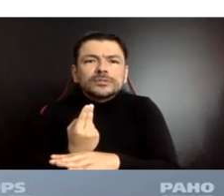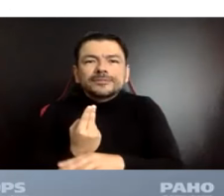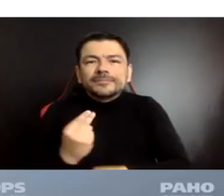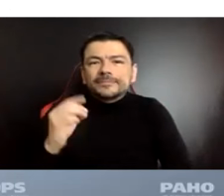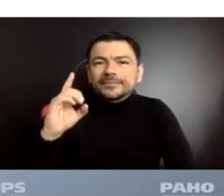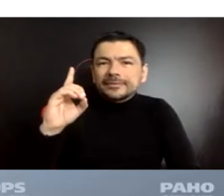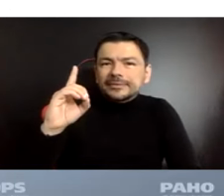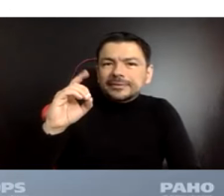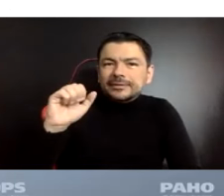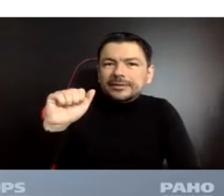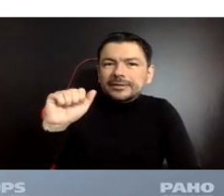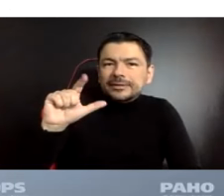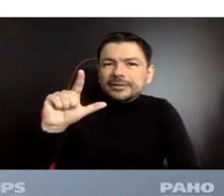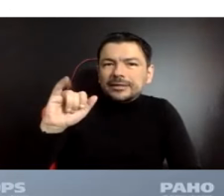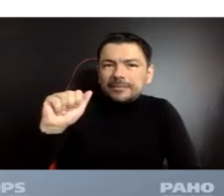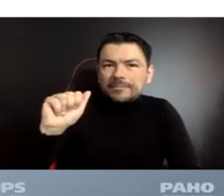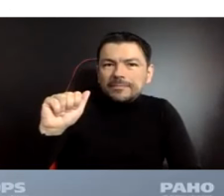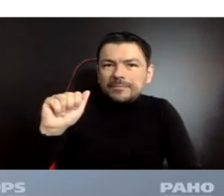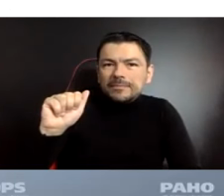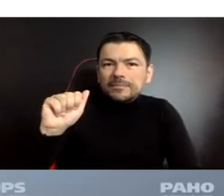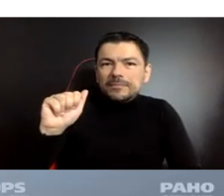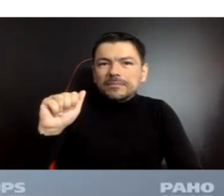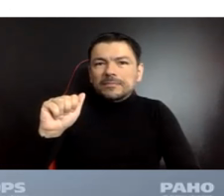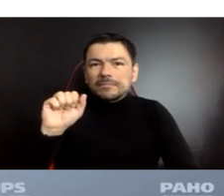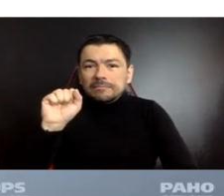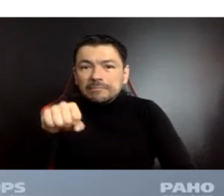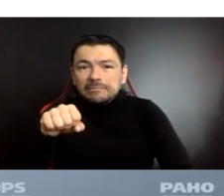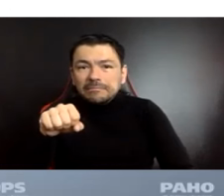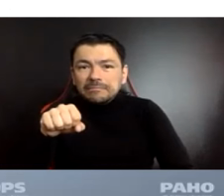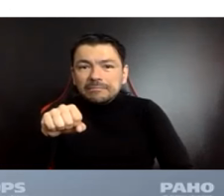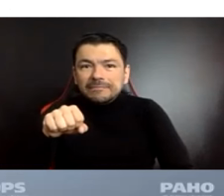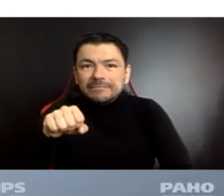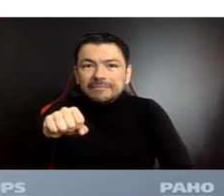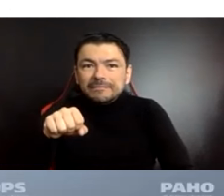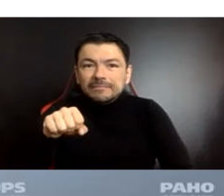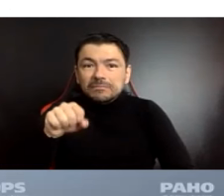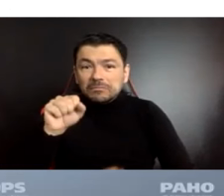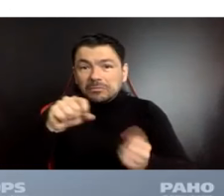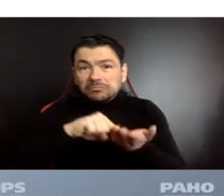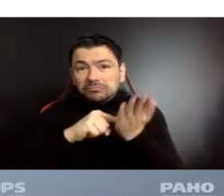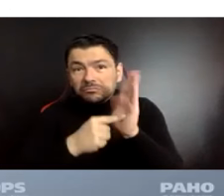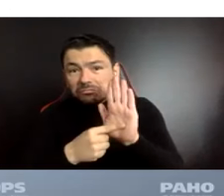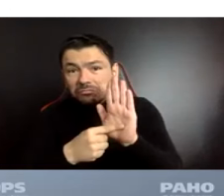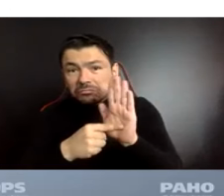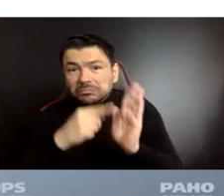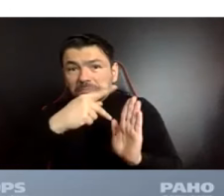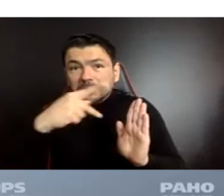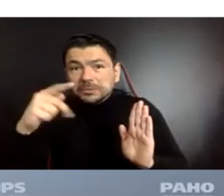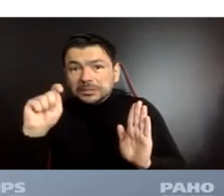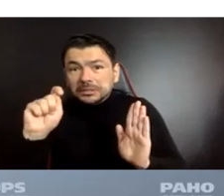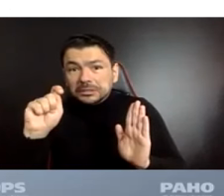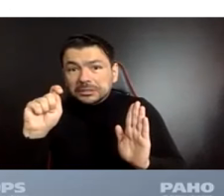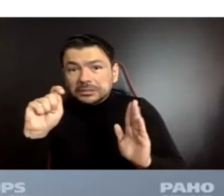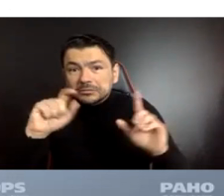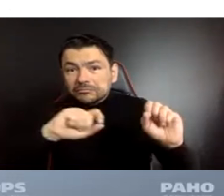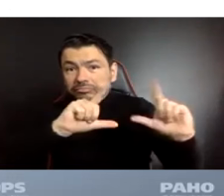Dalia, ¿podrías compartir, por favor, tus diapositivas? Dalia Zamuri de Irán. ¿Se ve